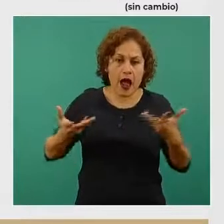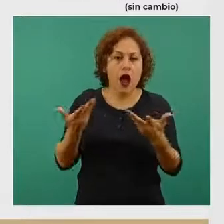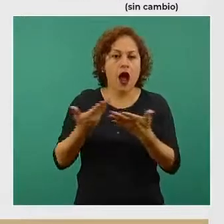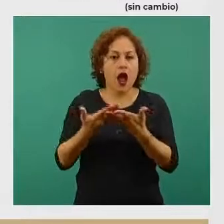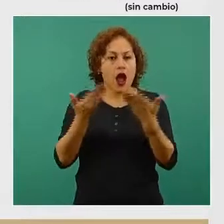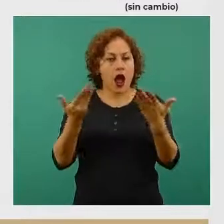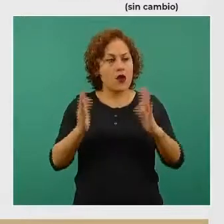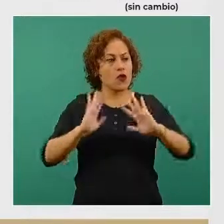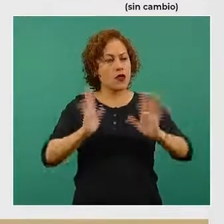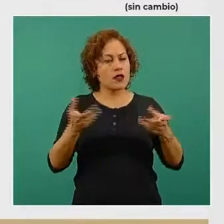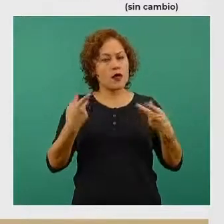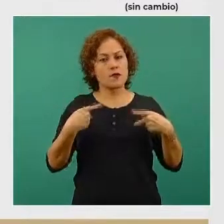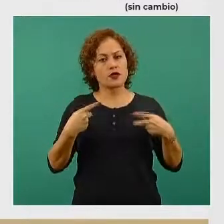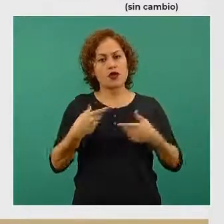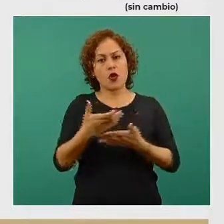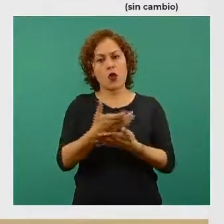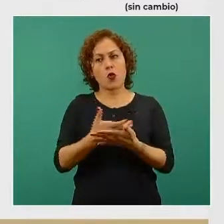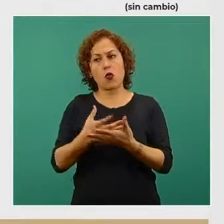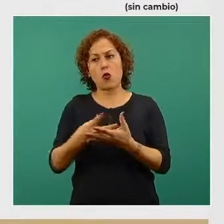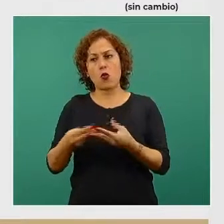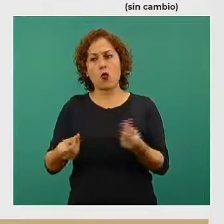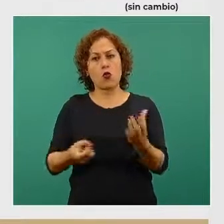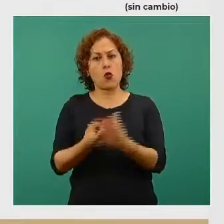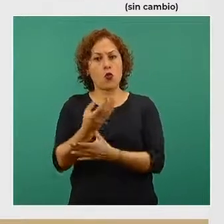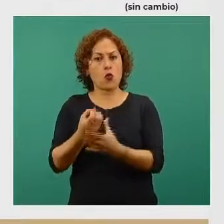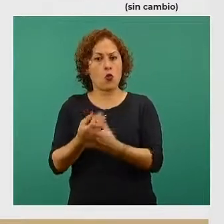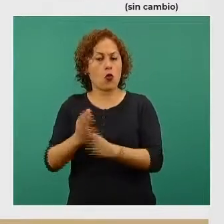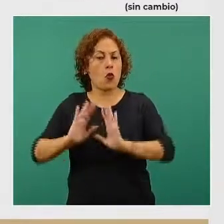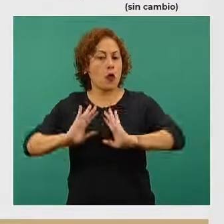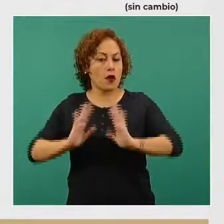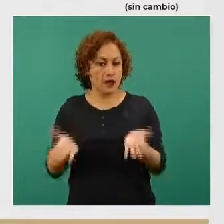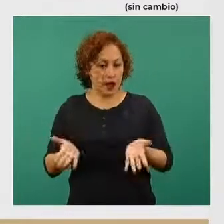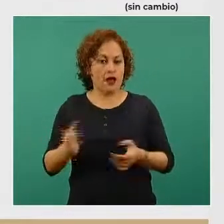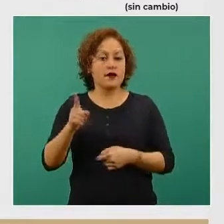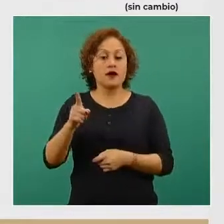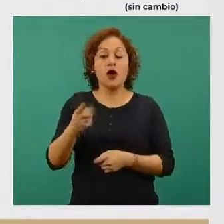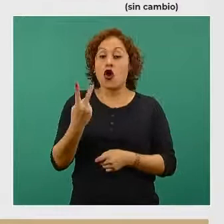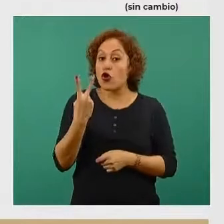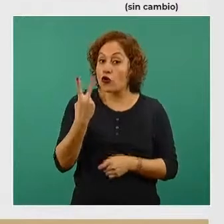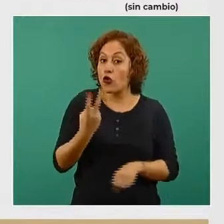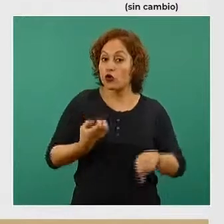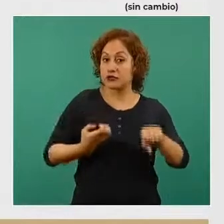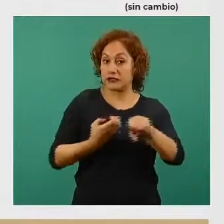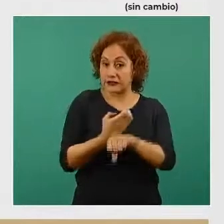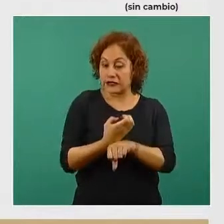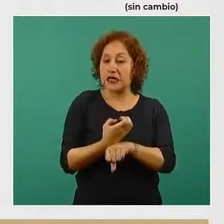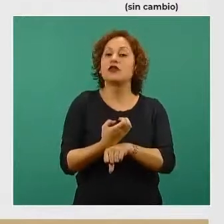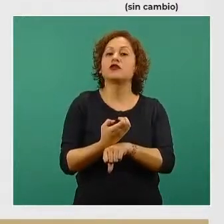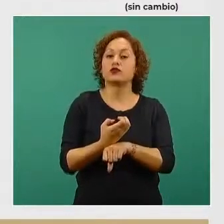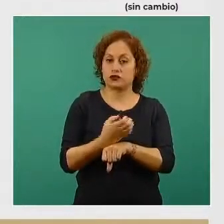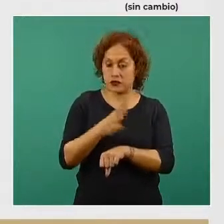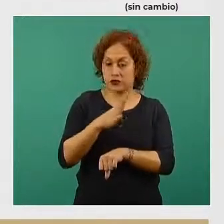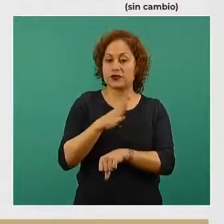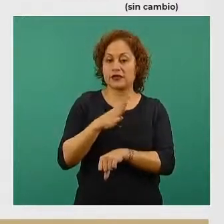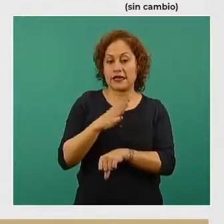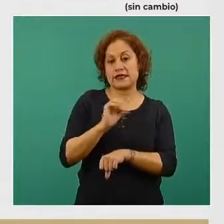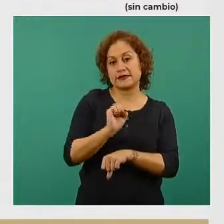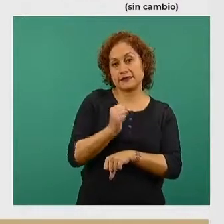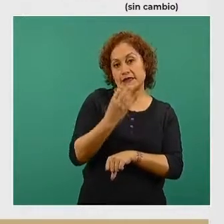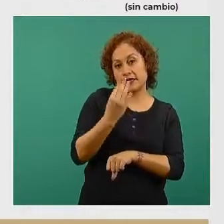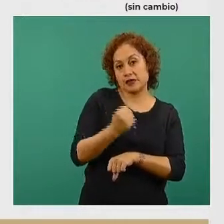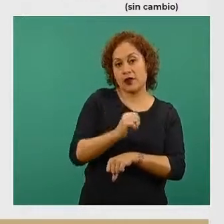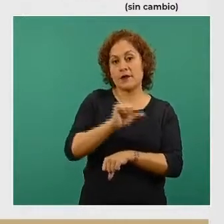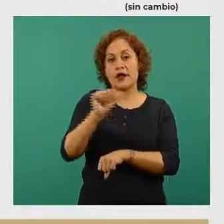de hospital para las personas, y tenemos solamente 2 entidades federativas en el rango que se encuentra entre 69